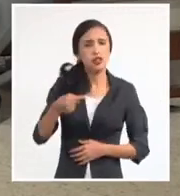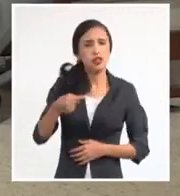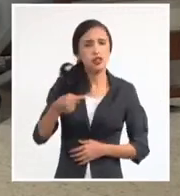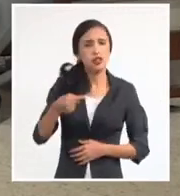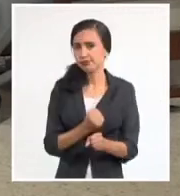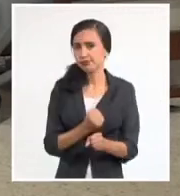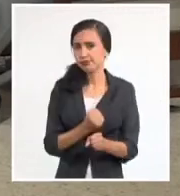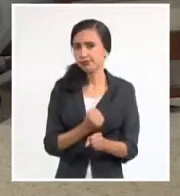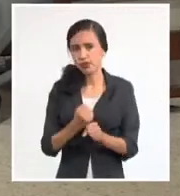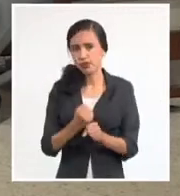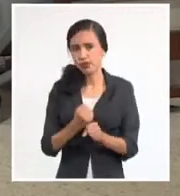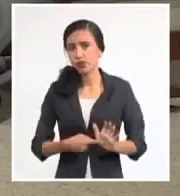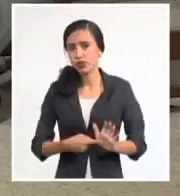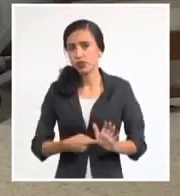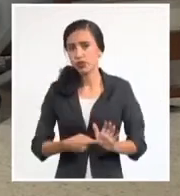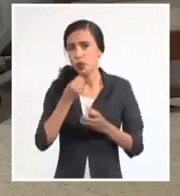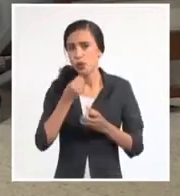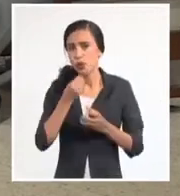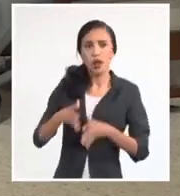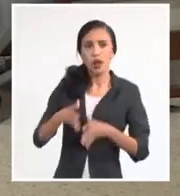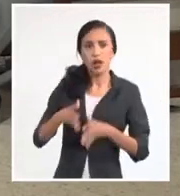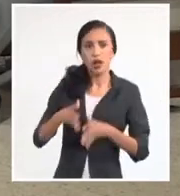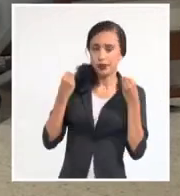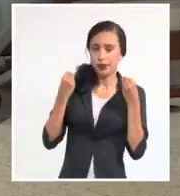y no podemos dejarlo perder. Elier